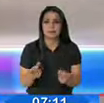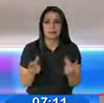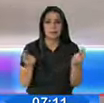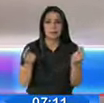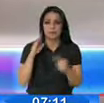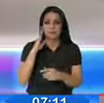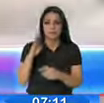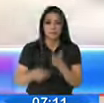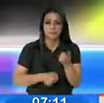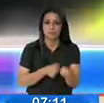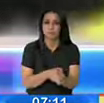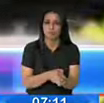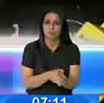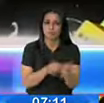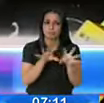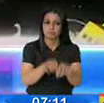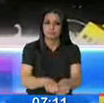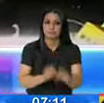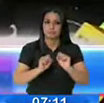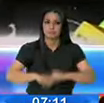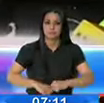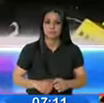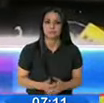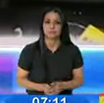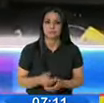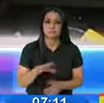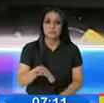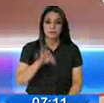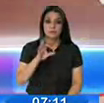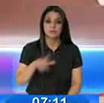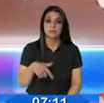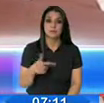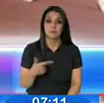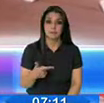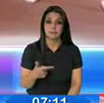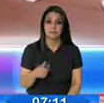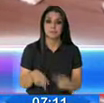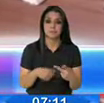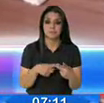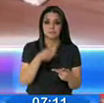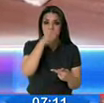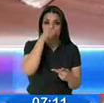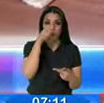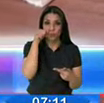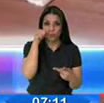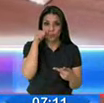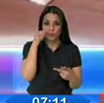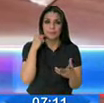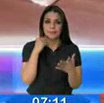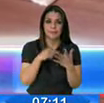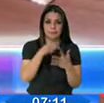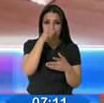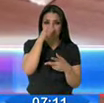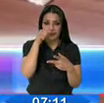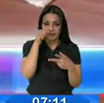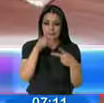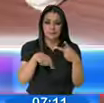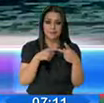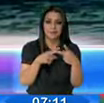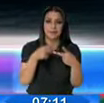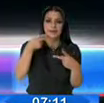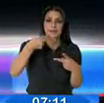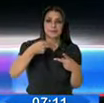los uniformados. Se pudo encontrar también un arma de fuego, sustancia como lo que es cocaína,